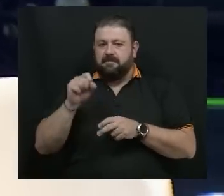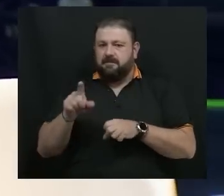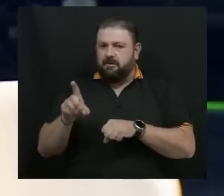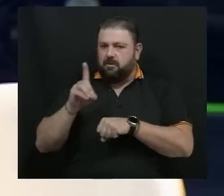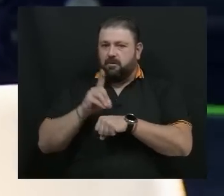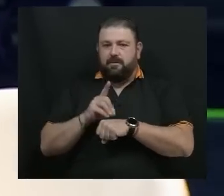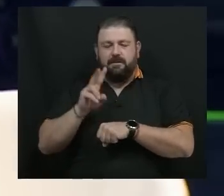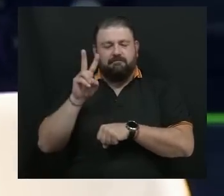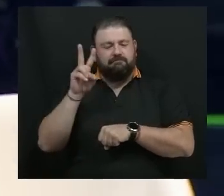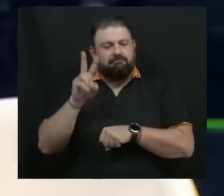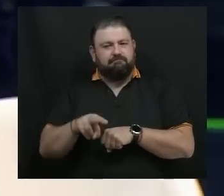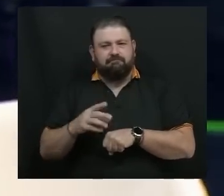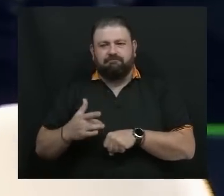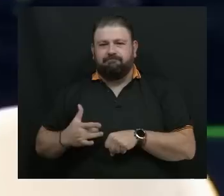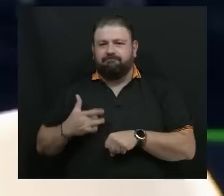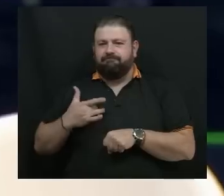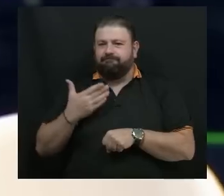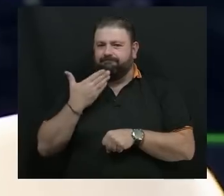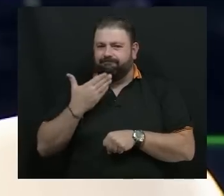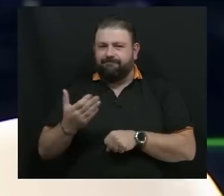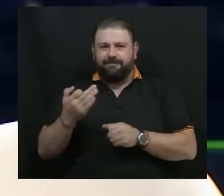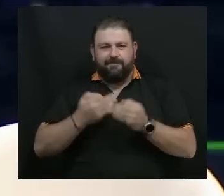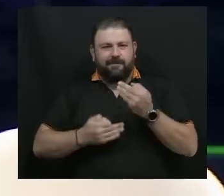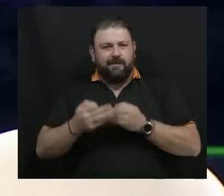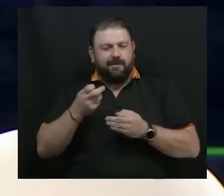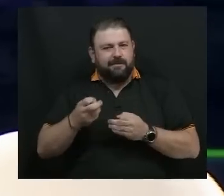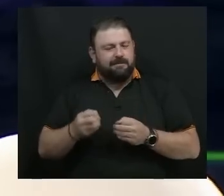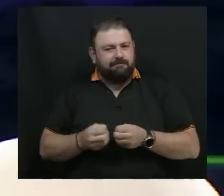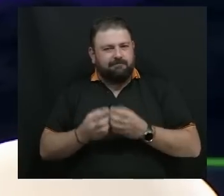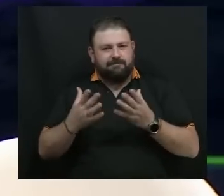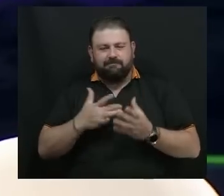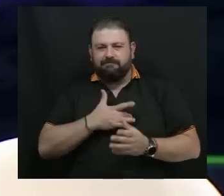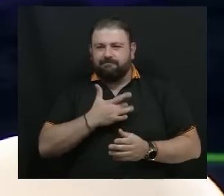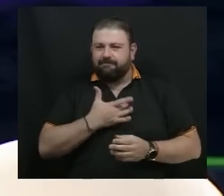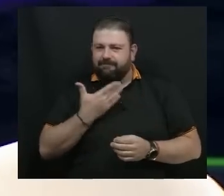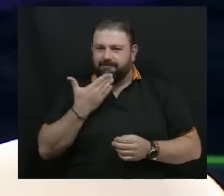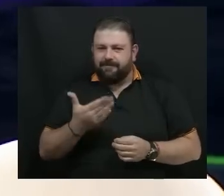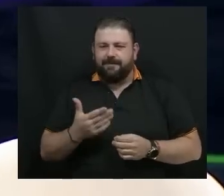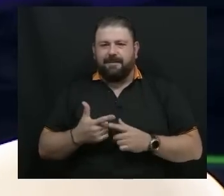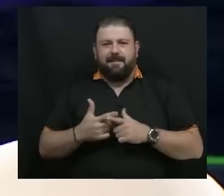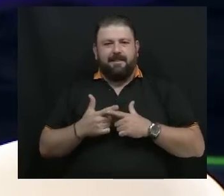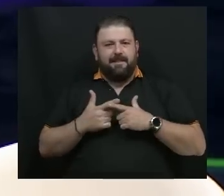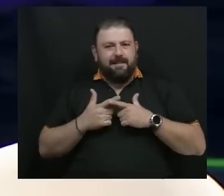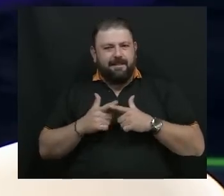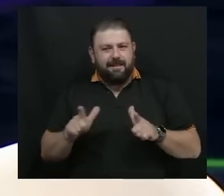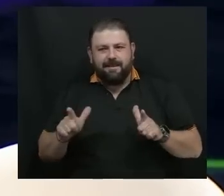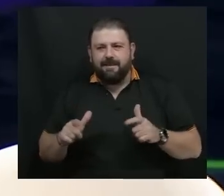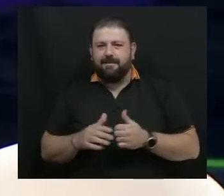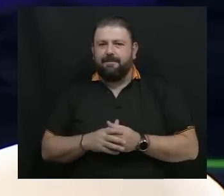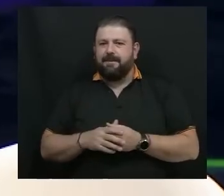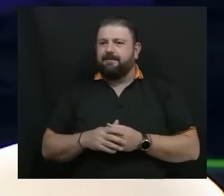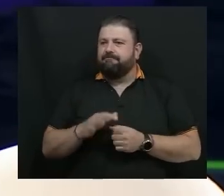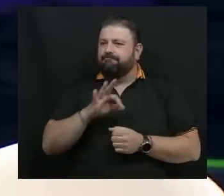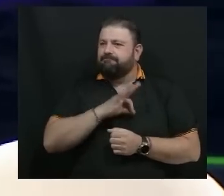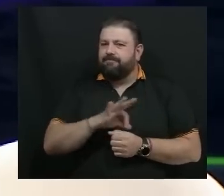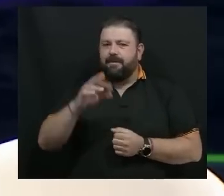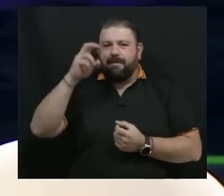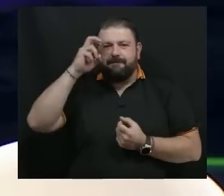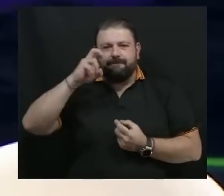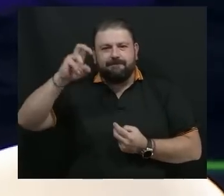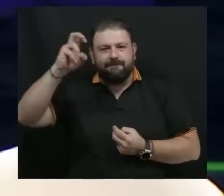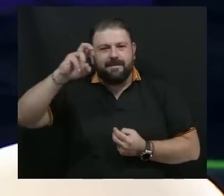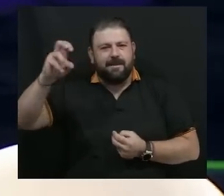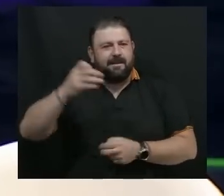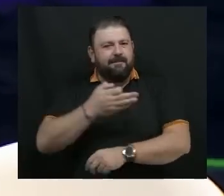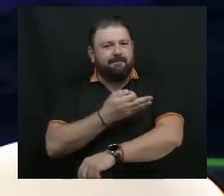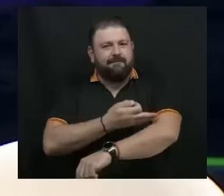vivimos lo que promete este negocio. Libertad, poder viajar con tu familia.